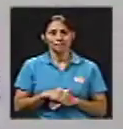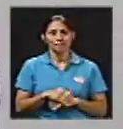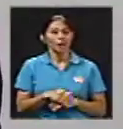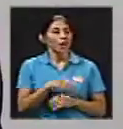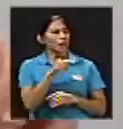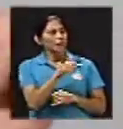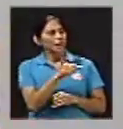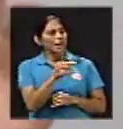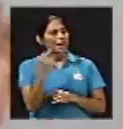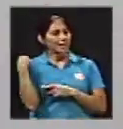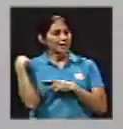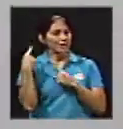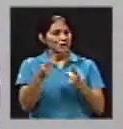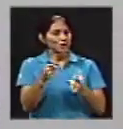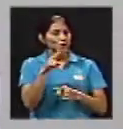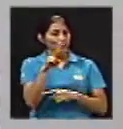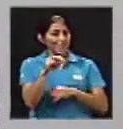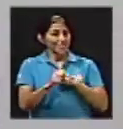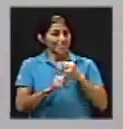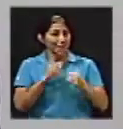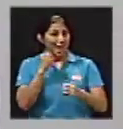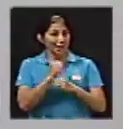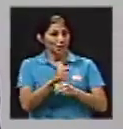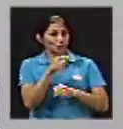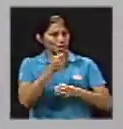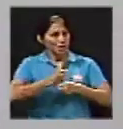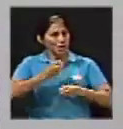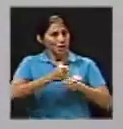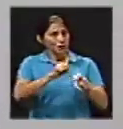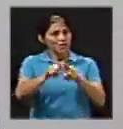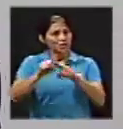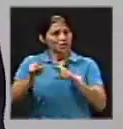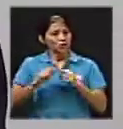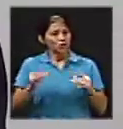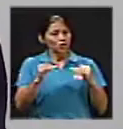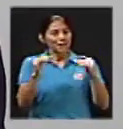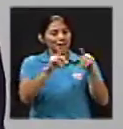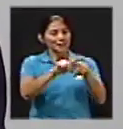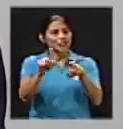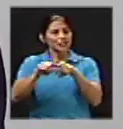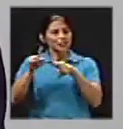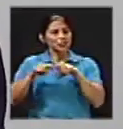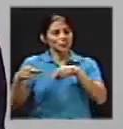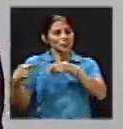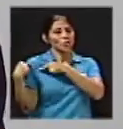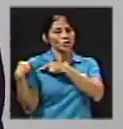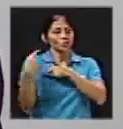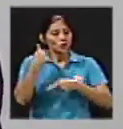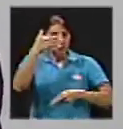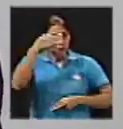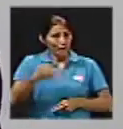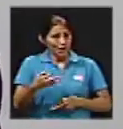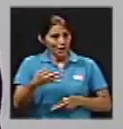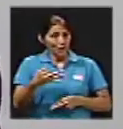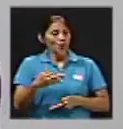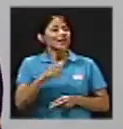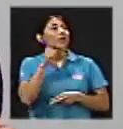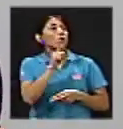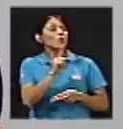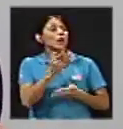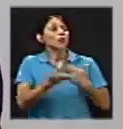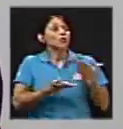distintos niveles y puestos, yo creo que una de las contribuciones institucionales es